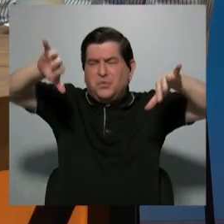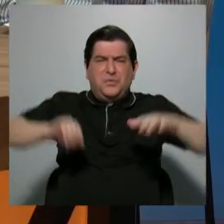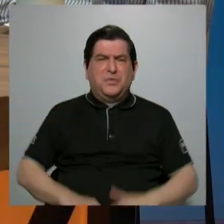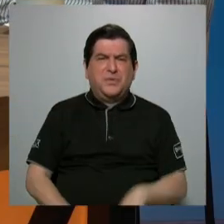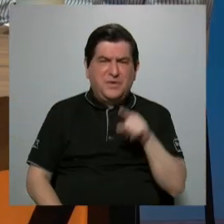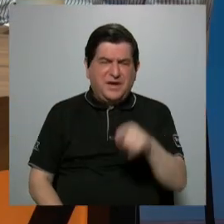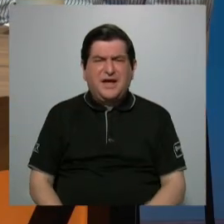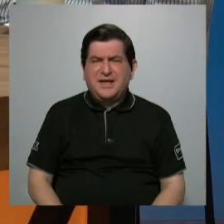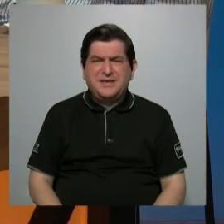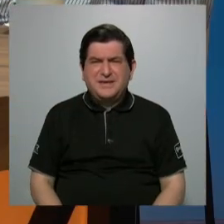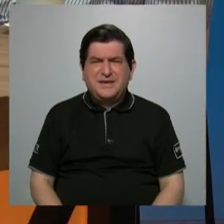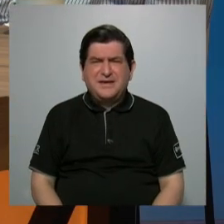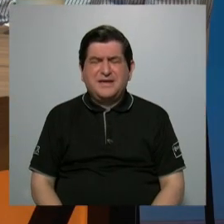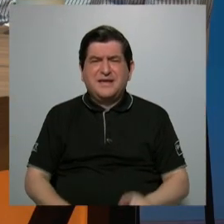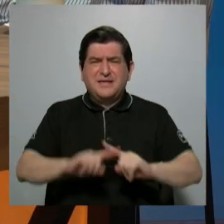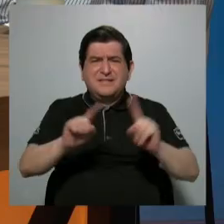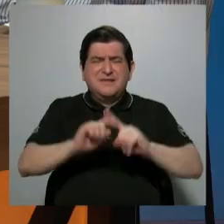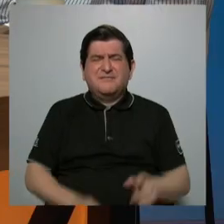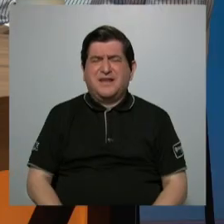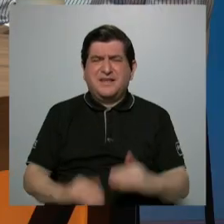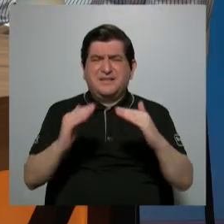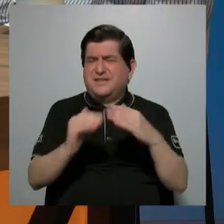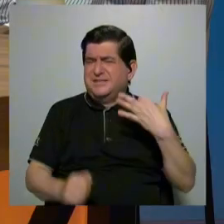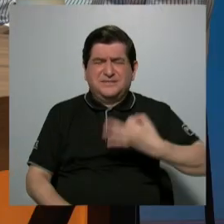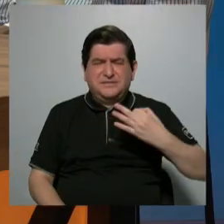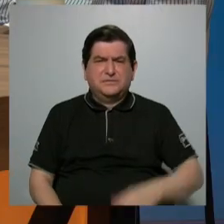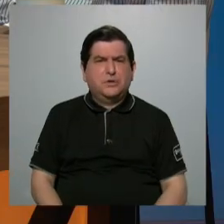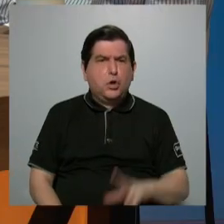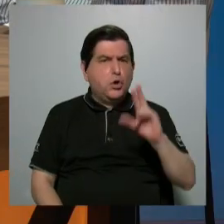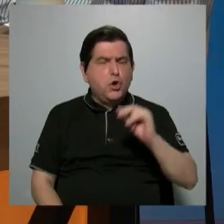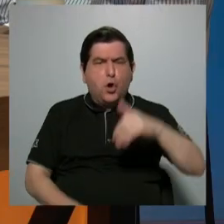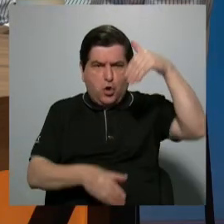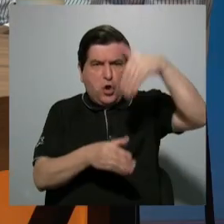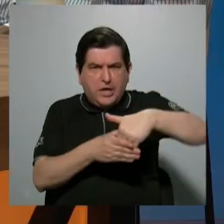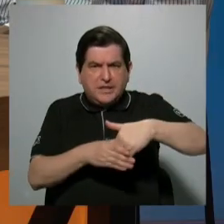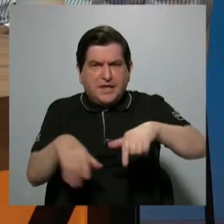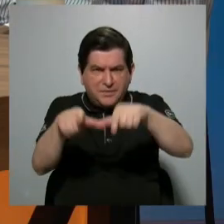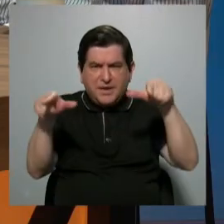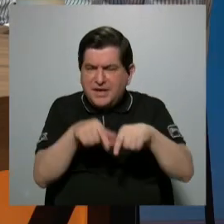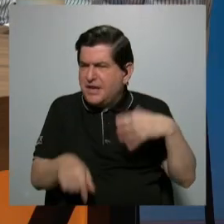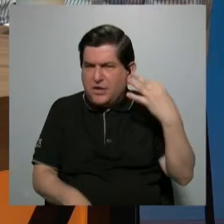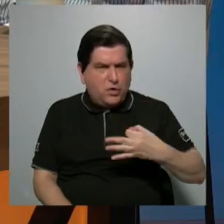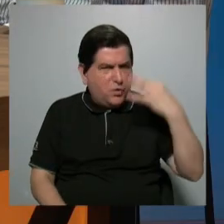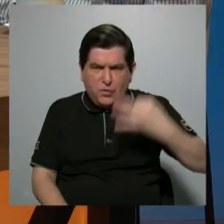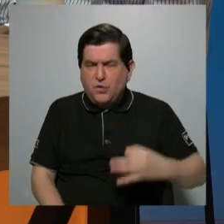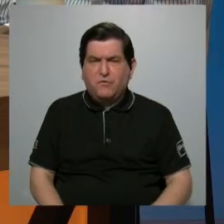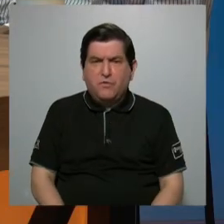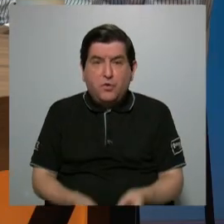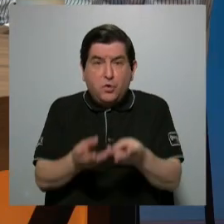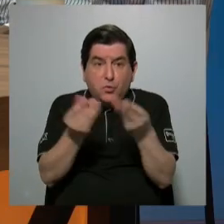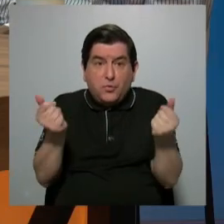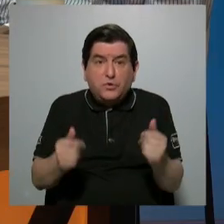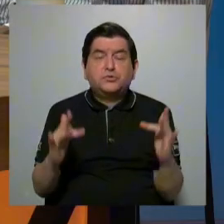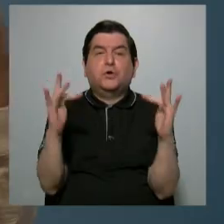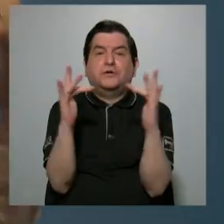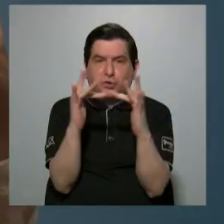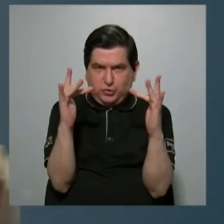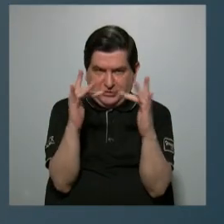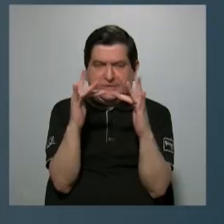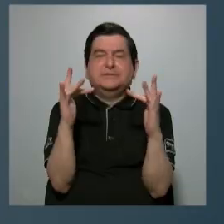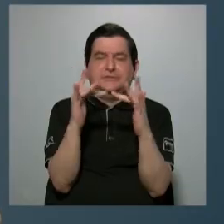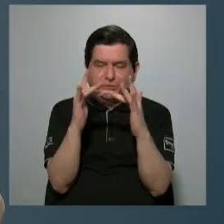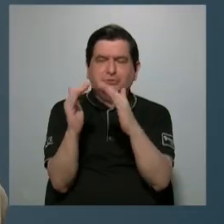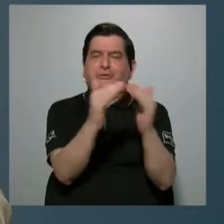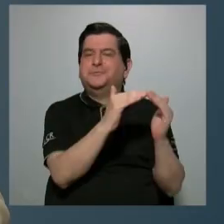la concentración de asentamientos informales, empezaron a intervenir los asentamientos informales y generaron conectividad con